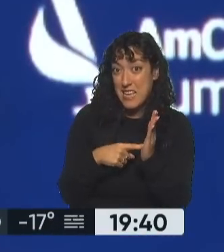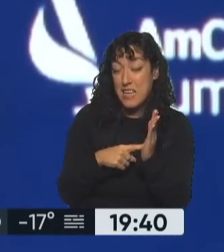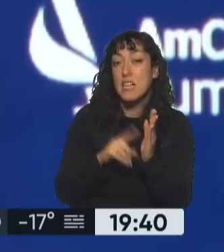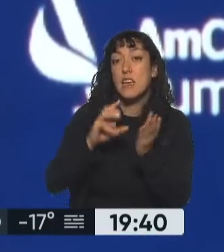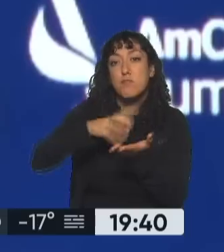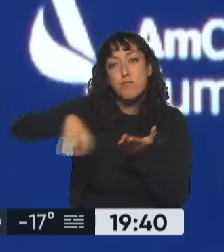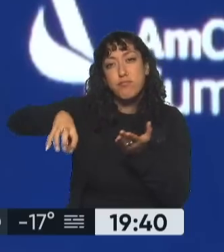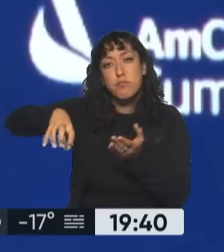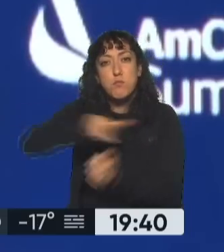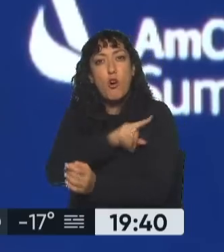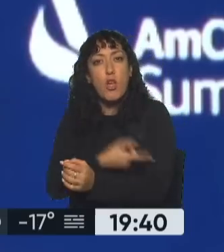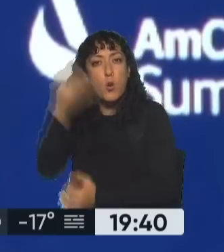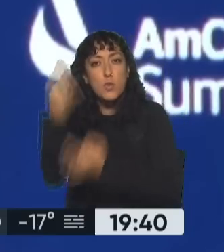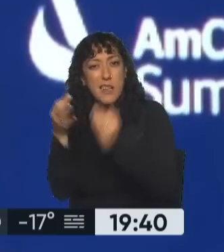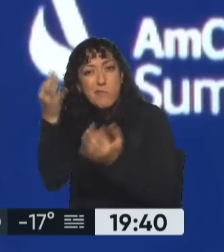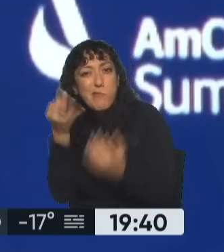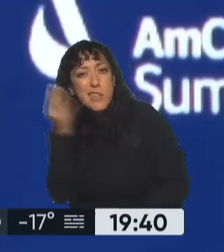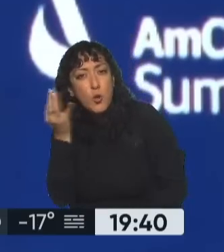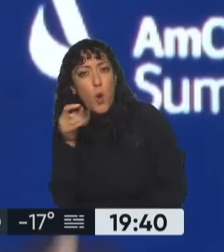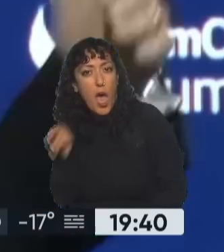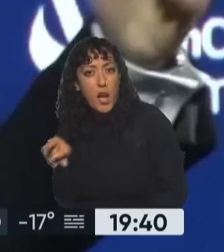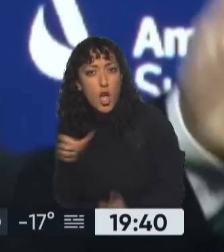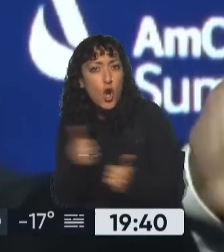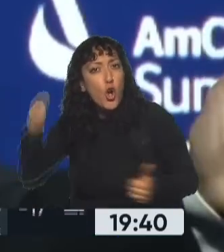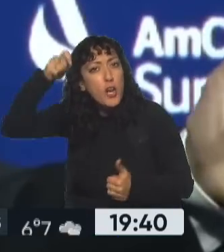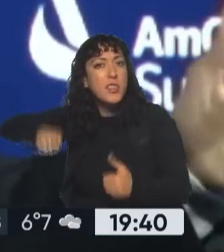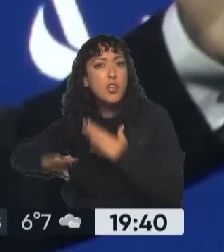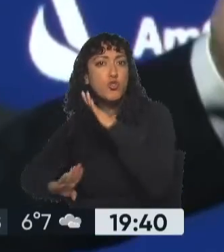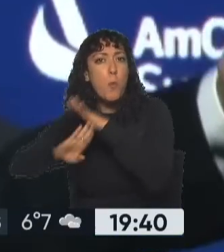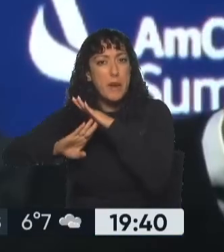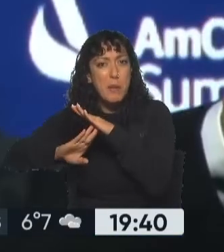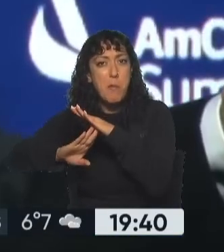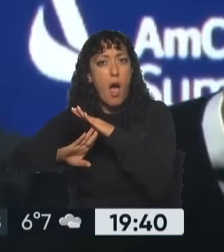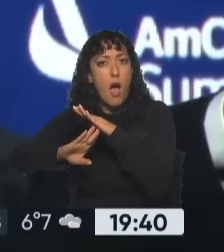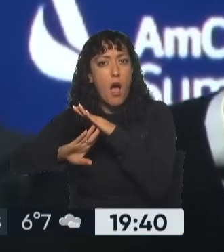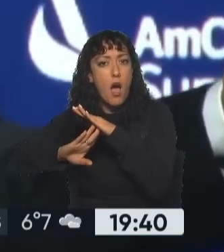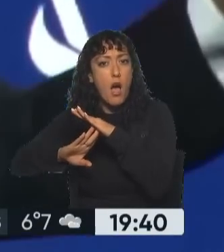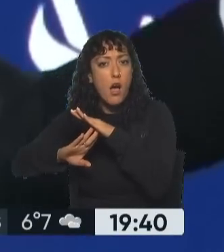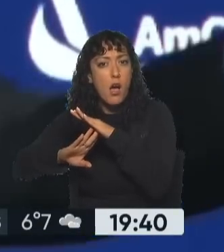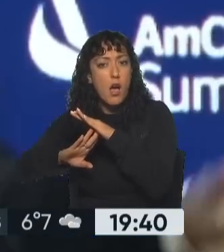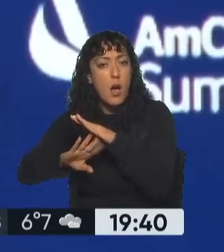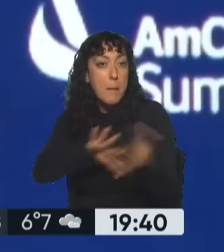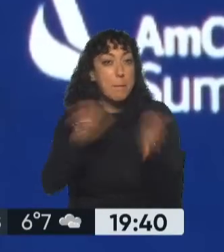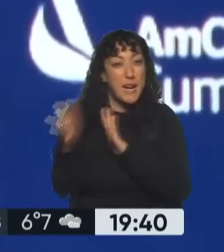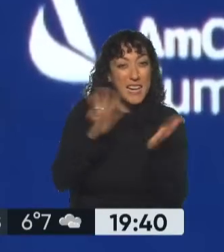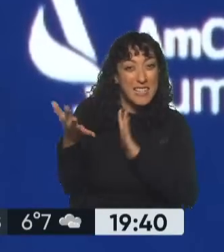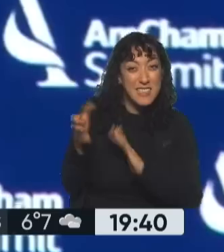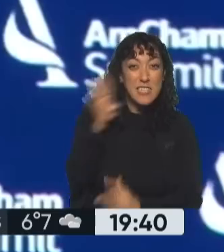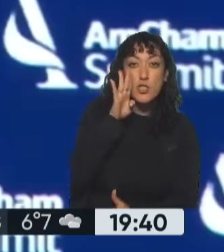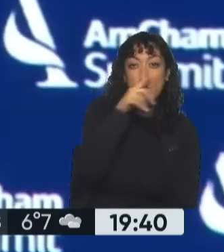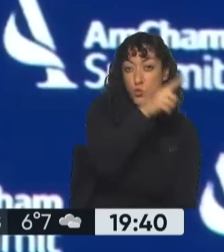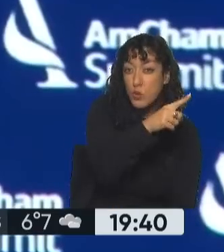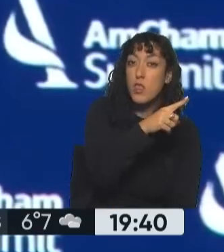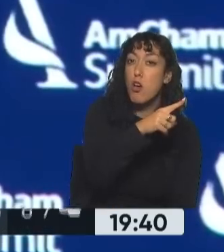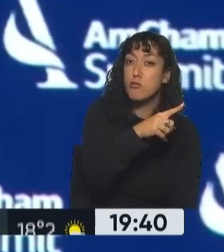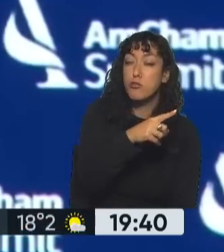Judicial en particular, la Corte Suprema de Justicia, también a similitud del modelo federal norteamericano, era